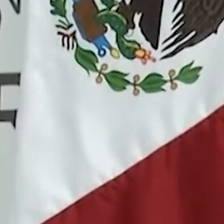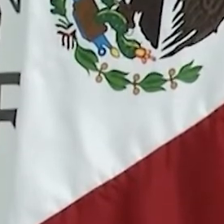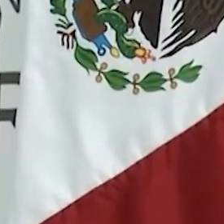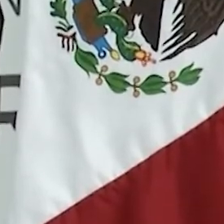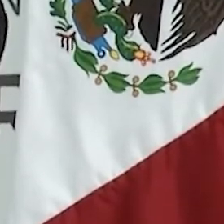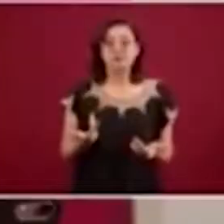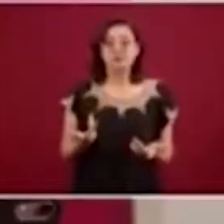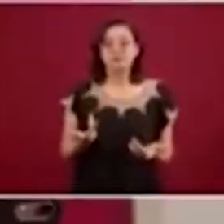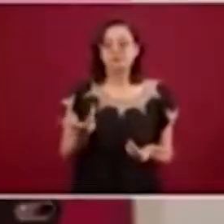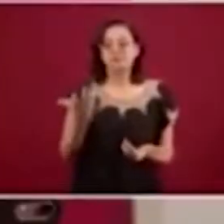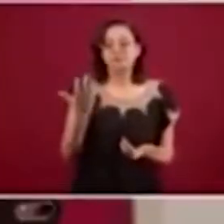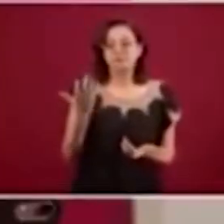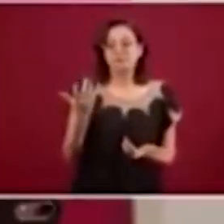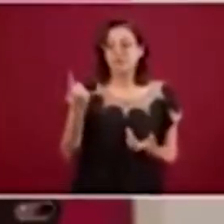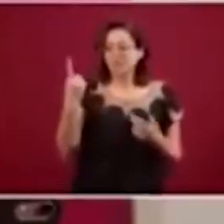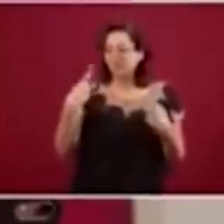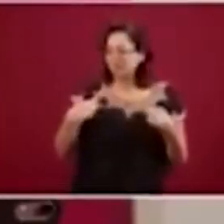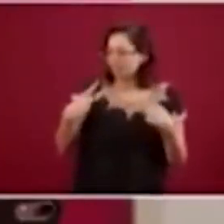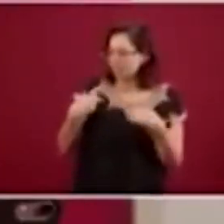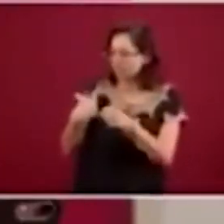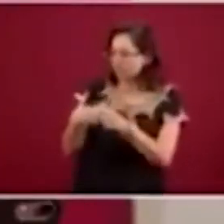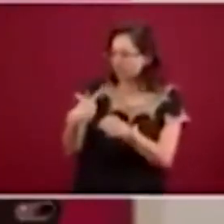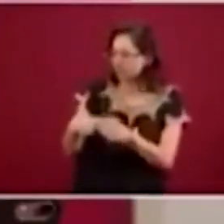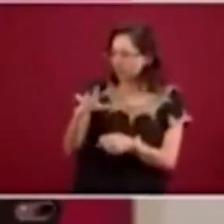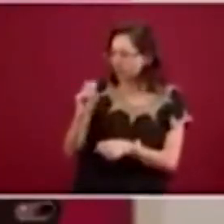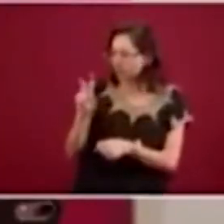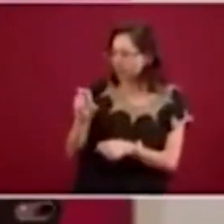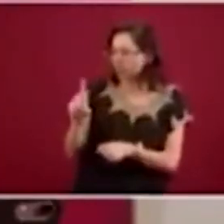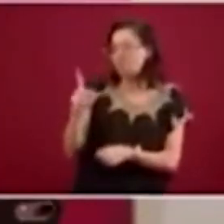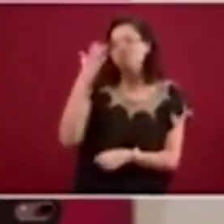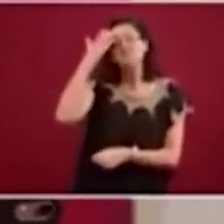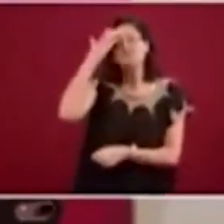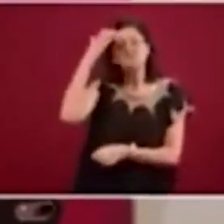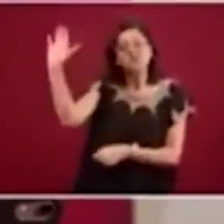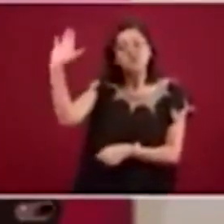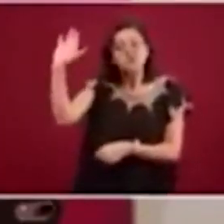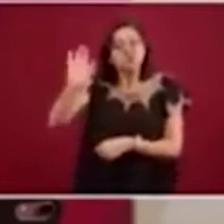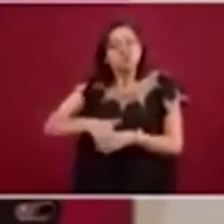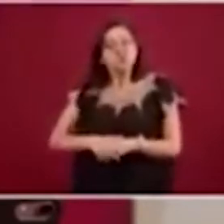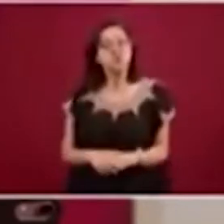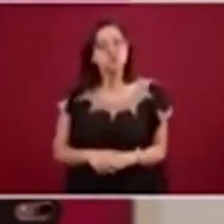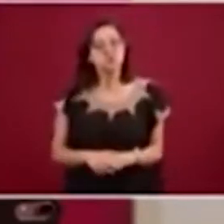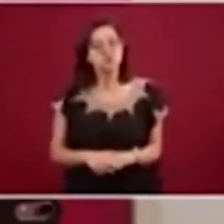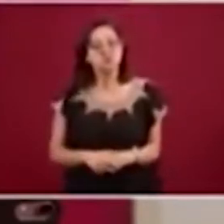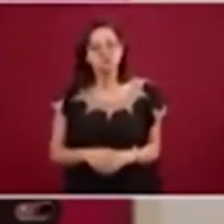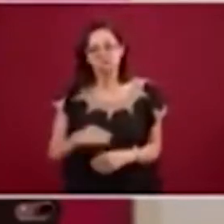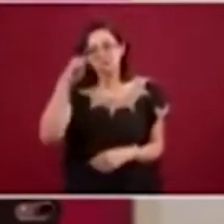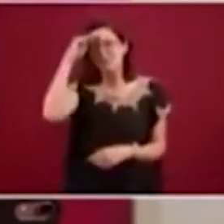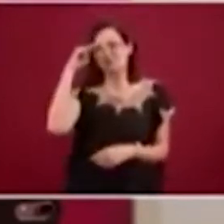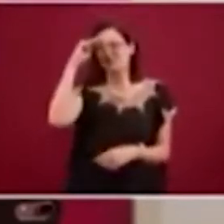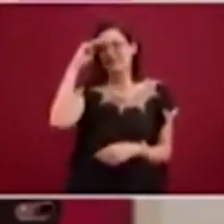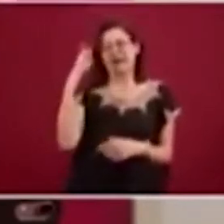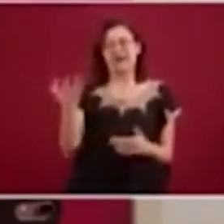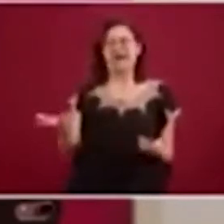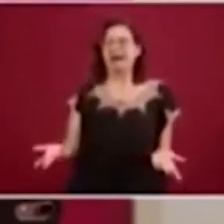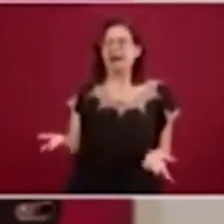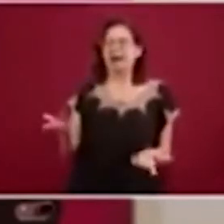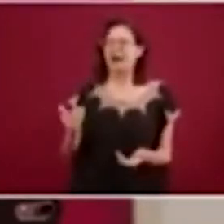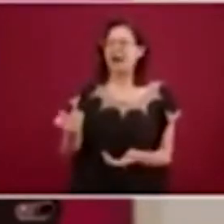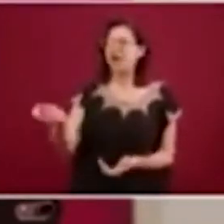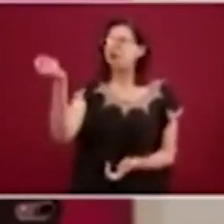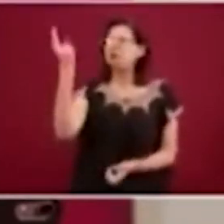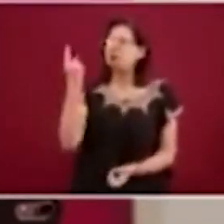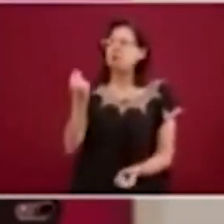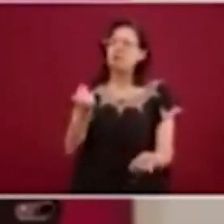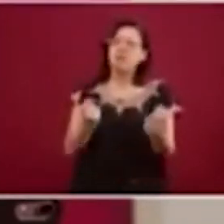Somos los que estamos atendiendo la pandemia de manera directa. Y encima de que las tomamos, sale y nos dice que podemos